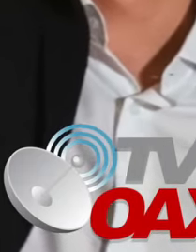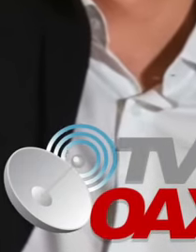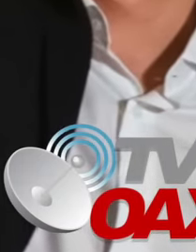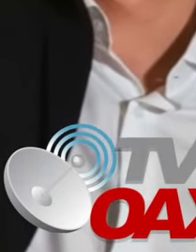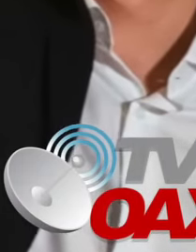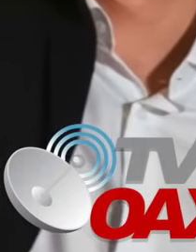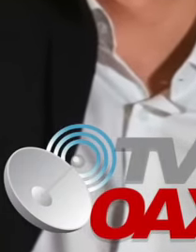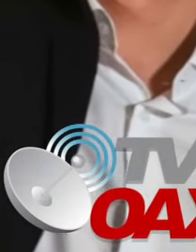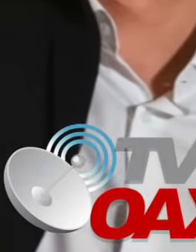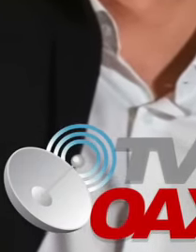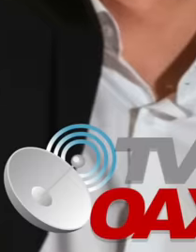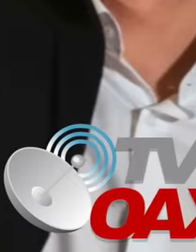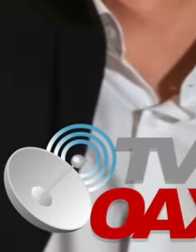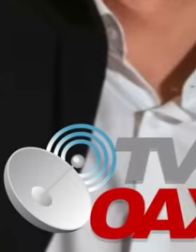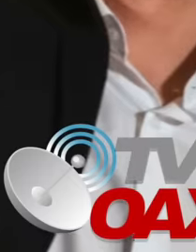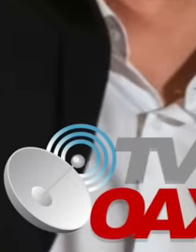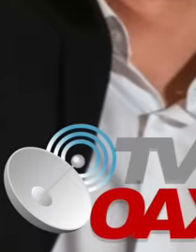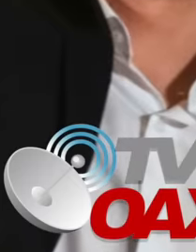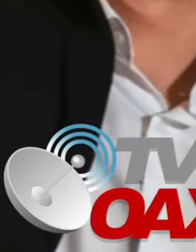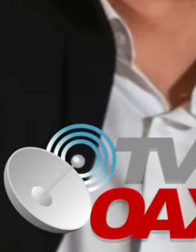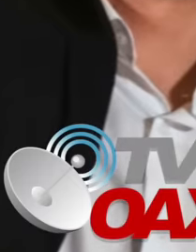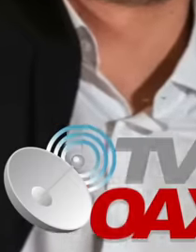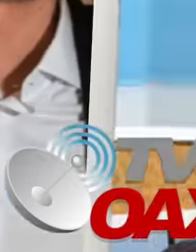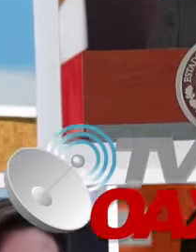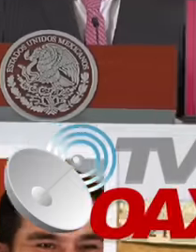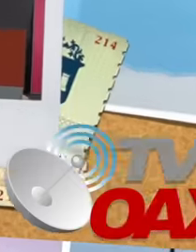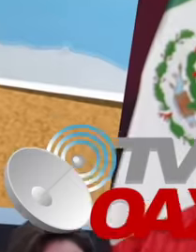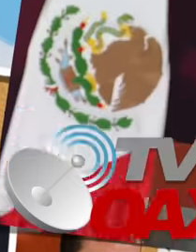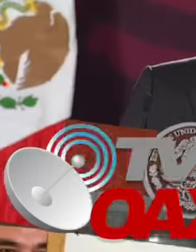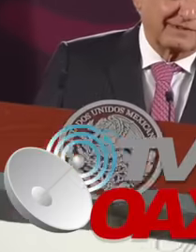Déjeme sus comentarios.